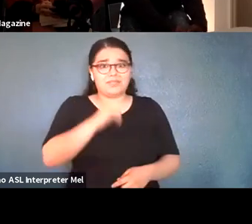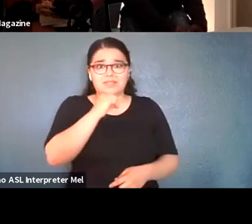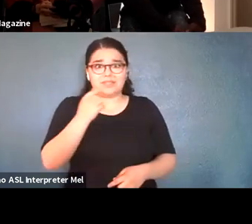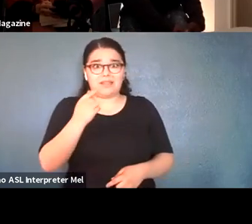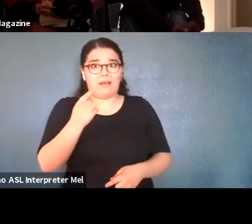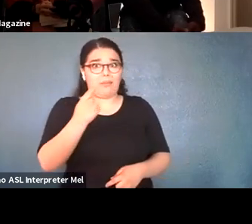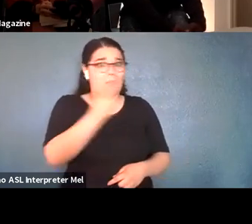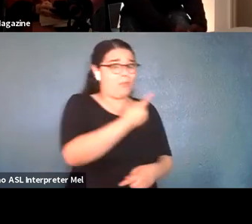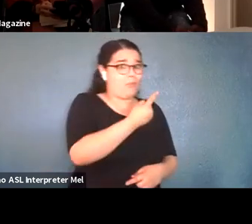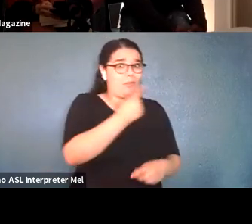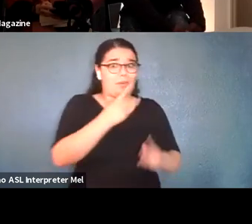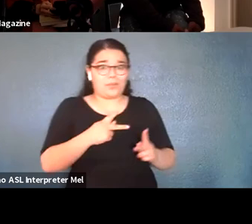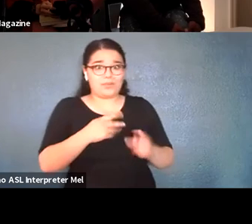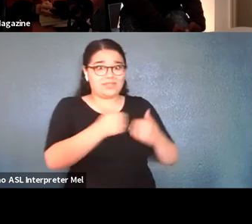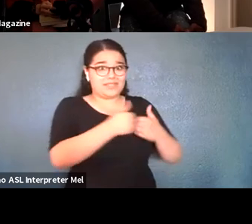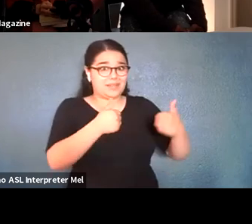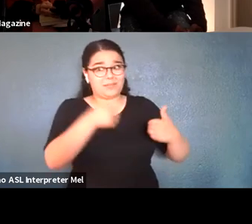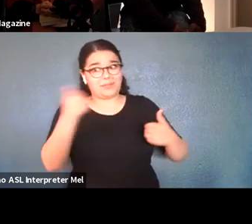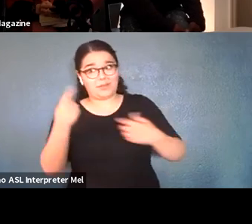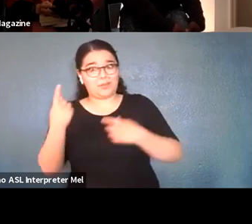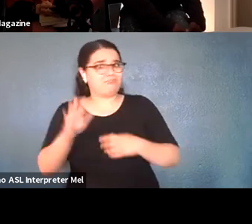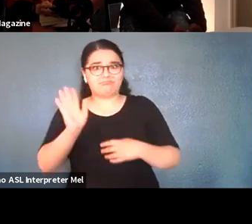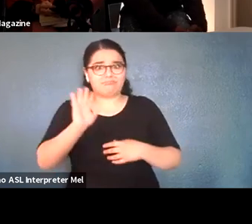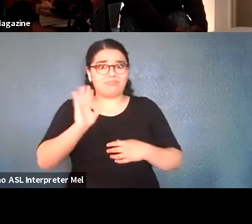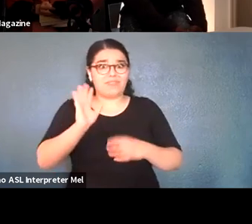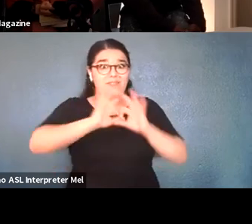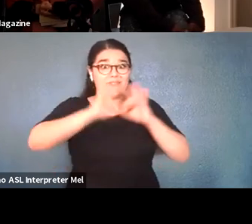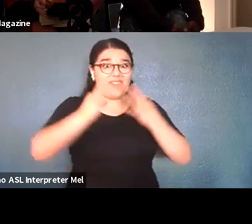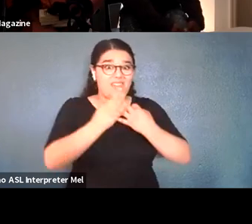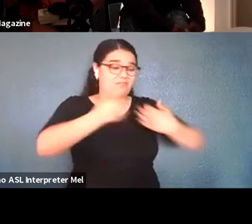por el gobierno, que es CPS.